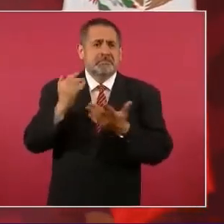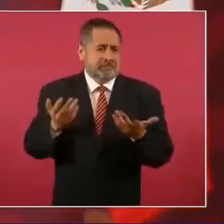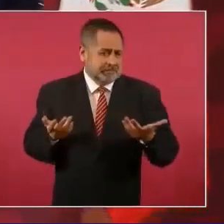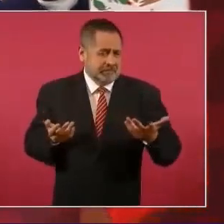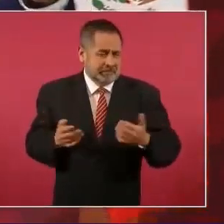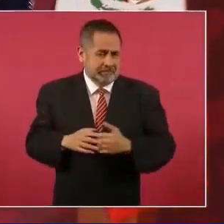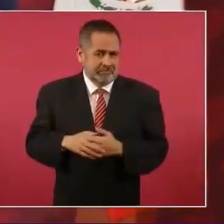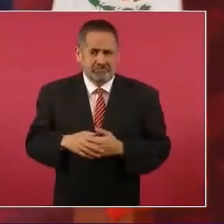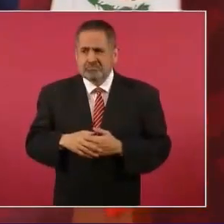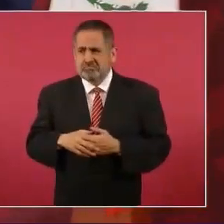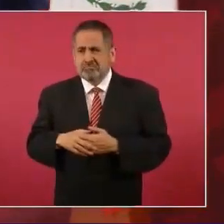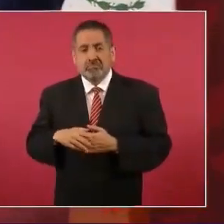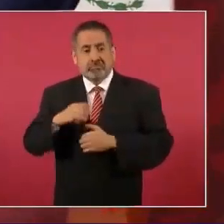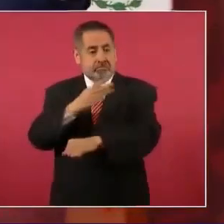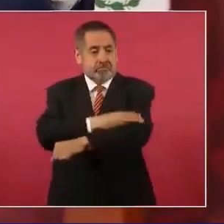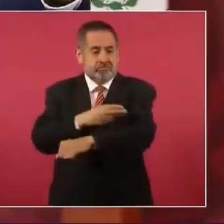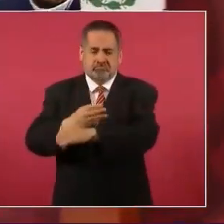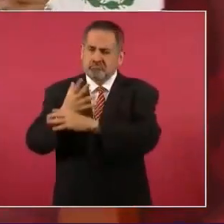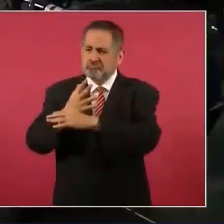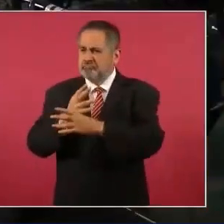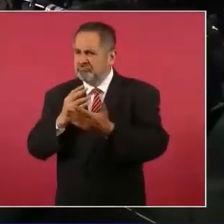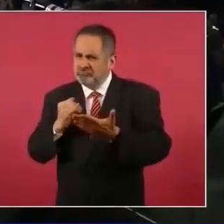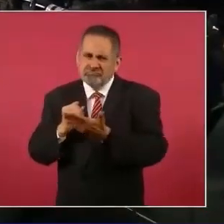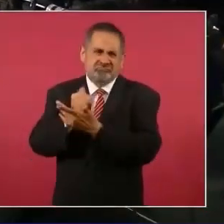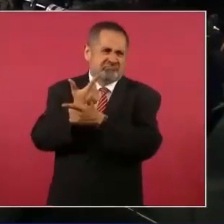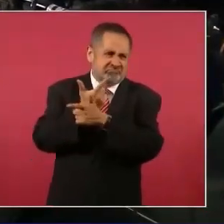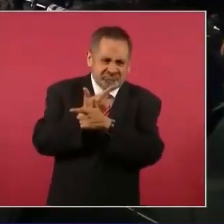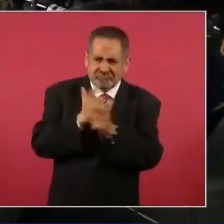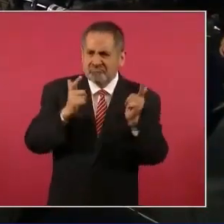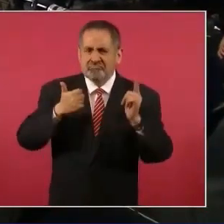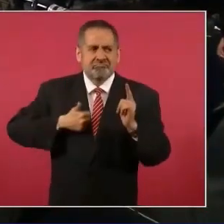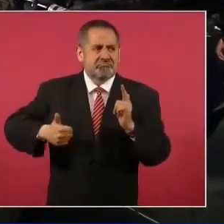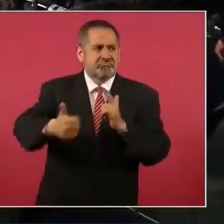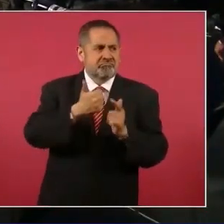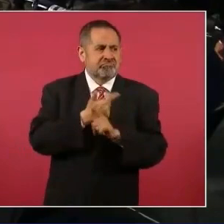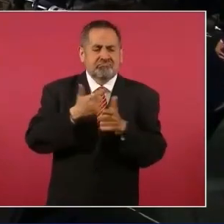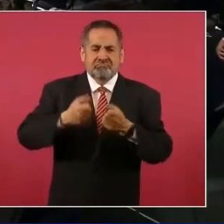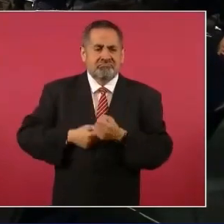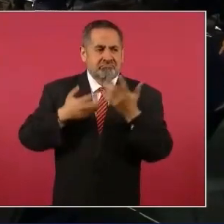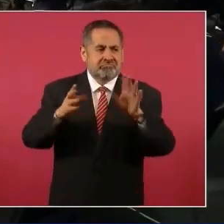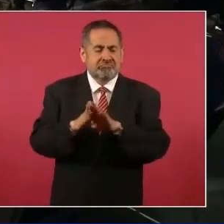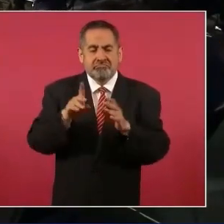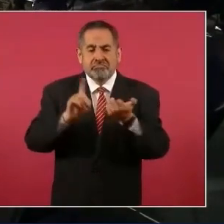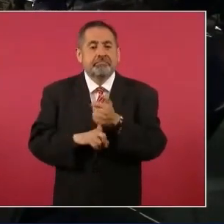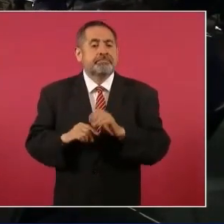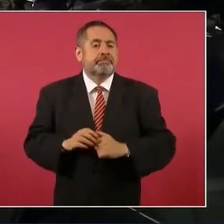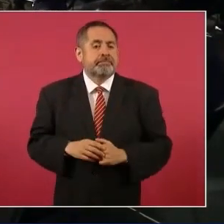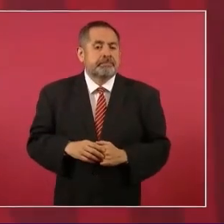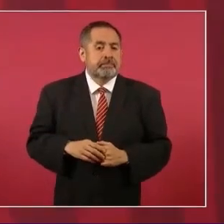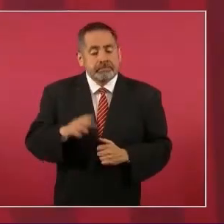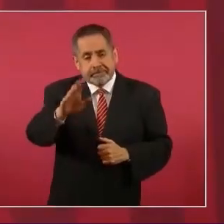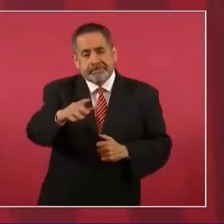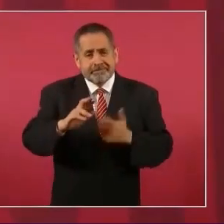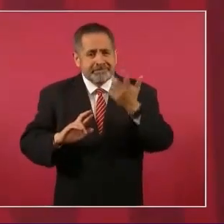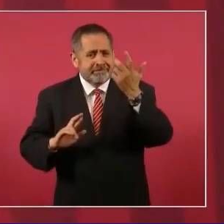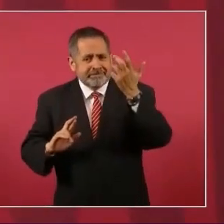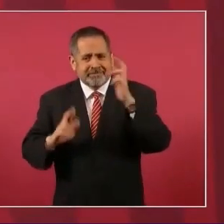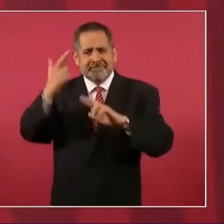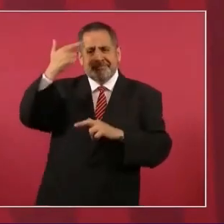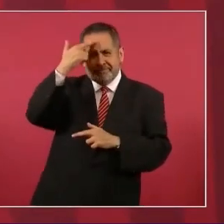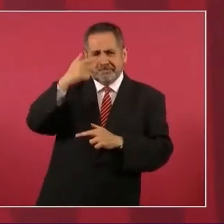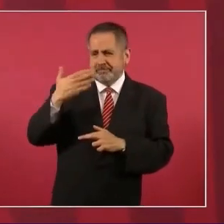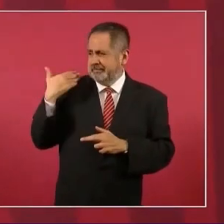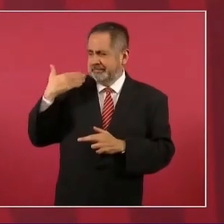sobre las libertades, la democracia, la Revolución Mexicana, lo decía yo ahora